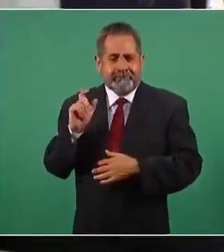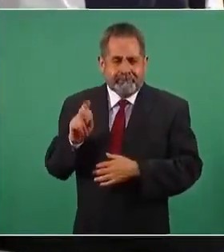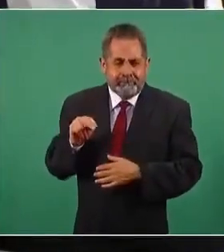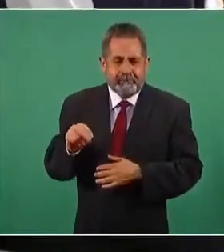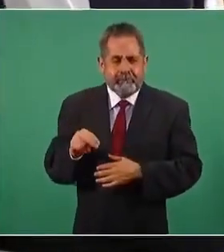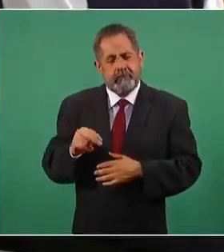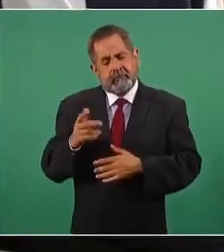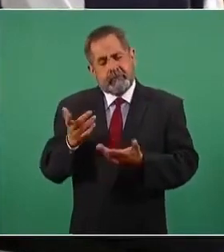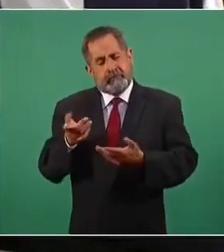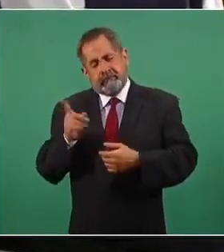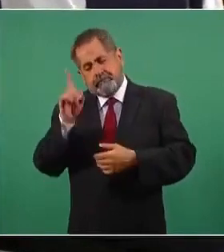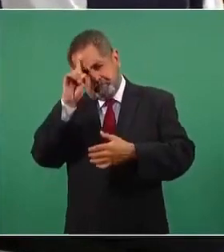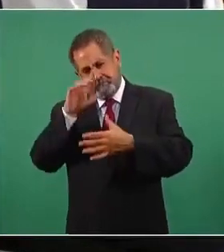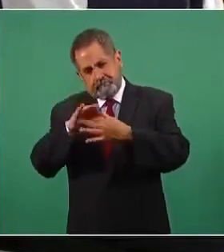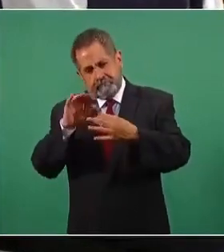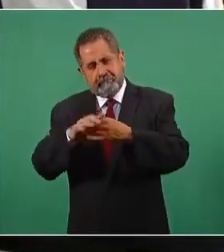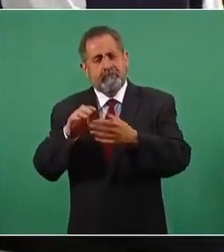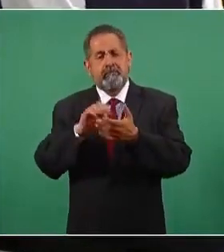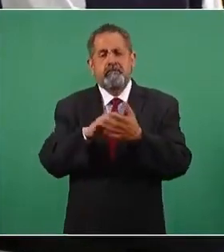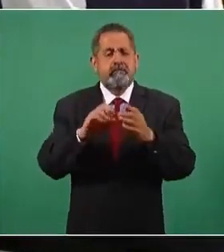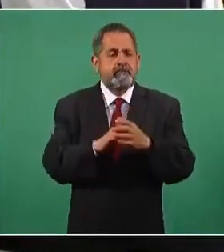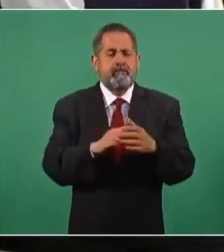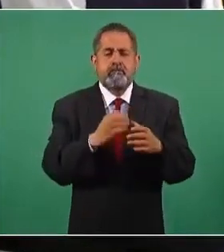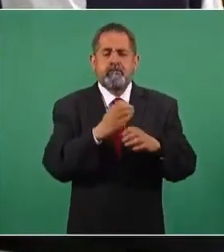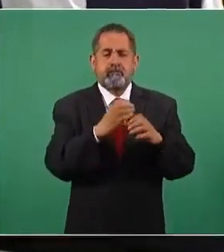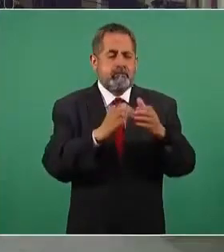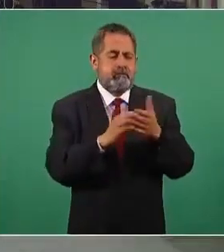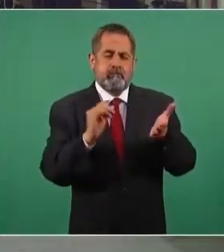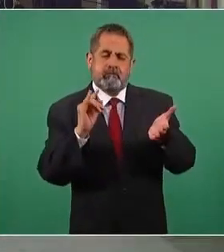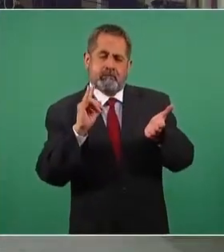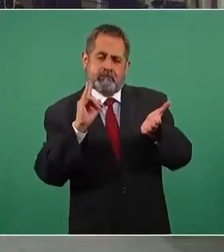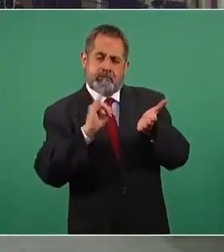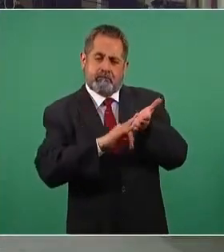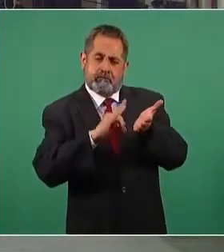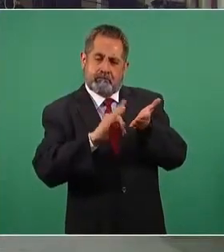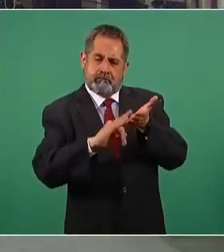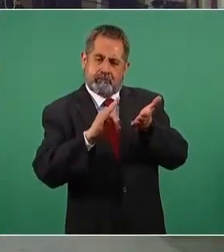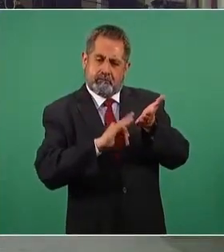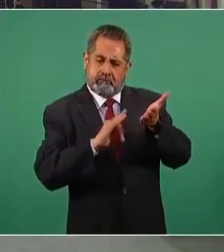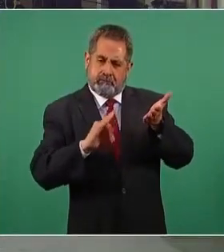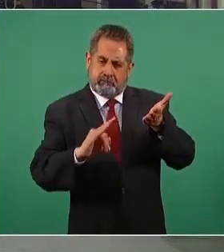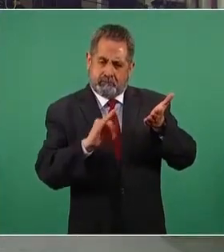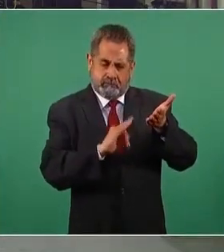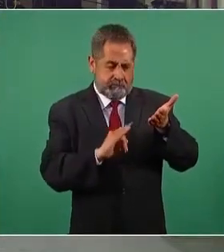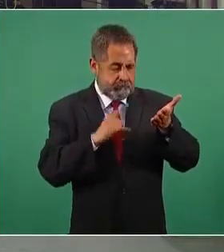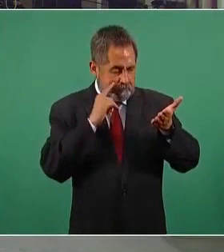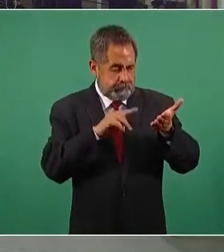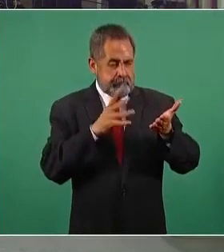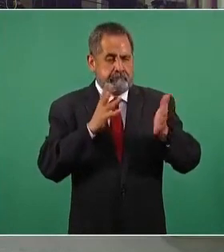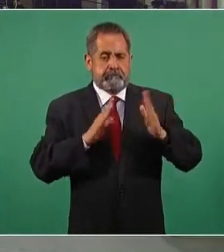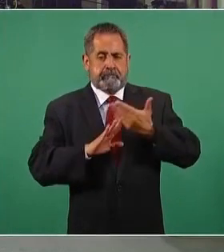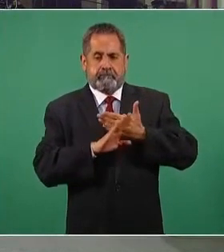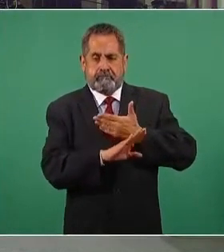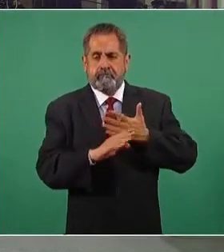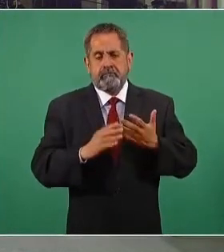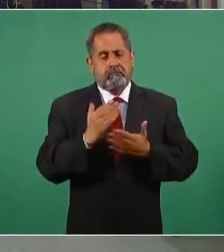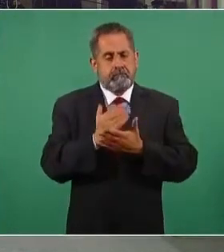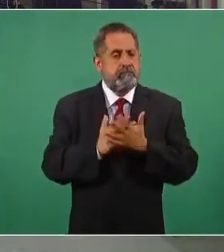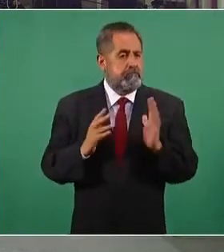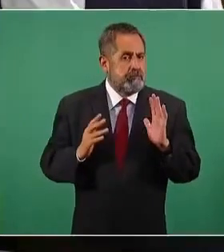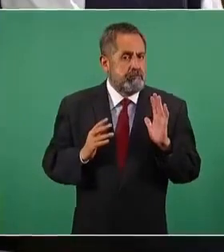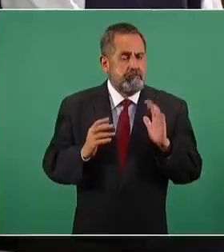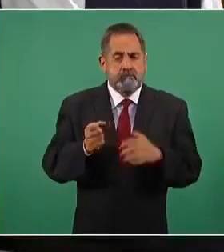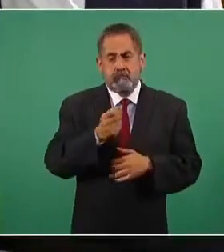prácticas que se han llevado a cabo, como el etiquetado frontal, que ya ha dado buenos resultados, como algunas producciones ya han